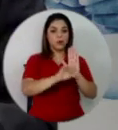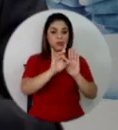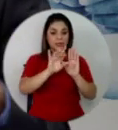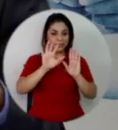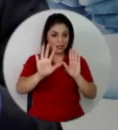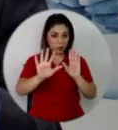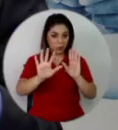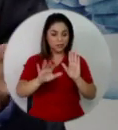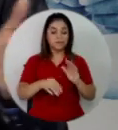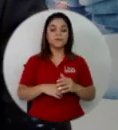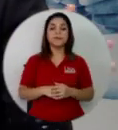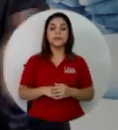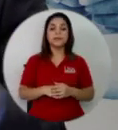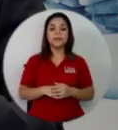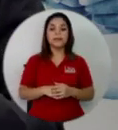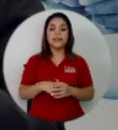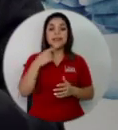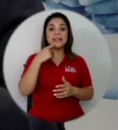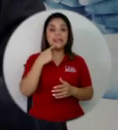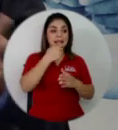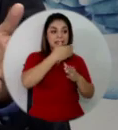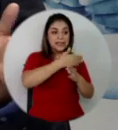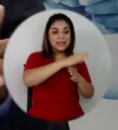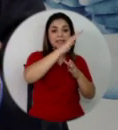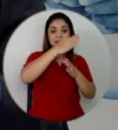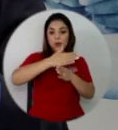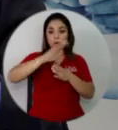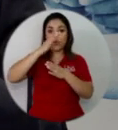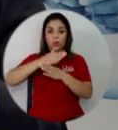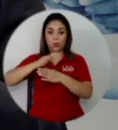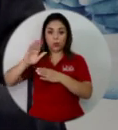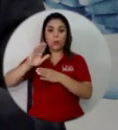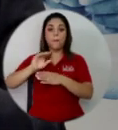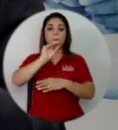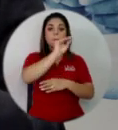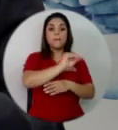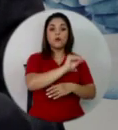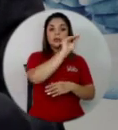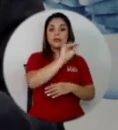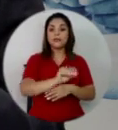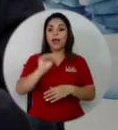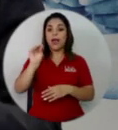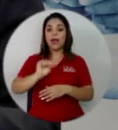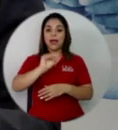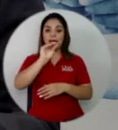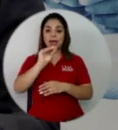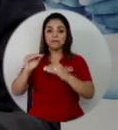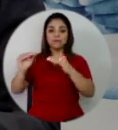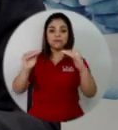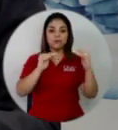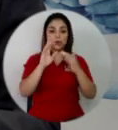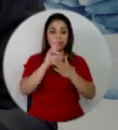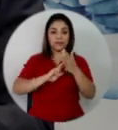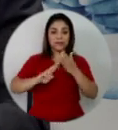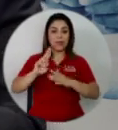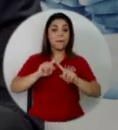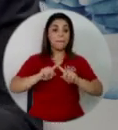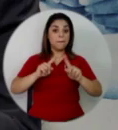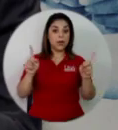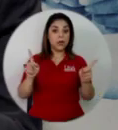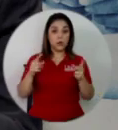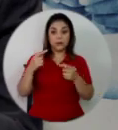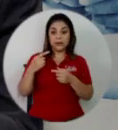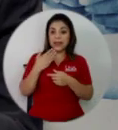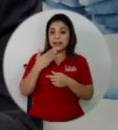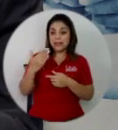Política, que se distribuía históricamente por porcentajes para cada universidad, pero en el 2004 tomamos el acuerdo que a partir del